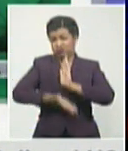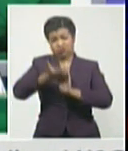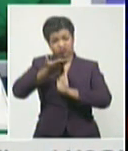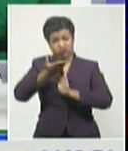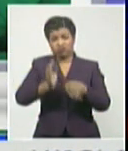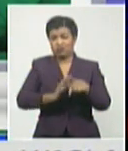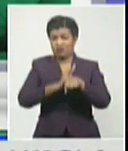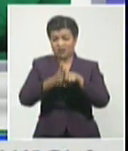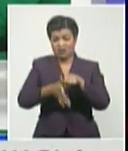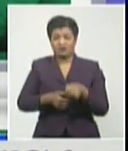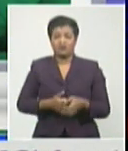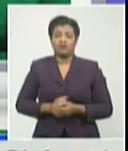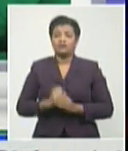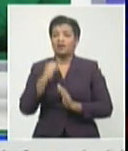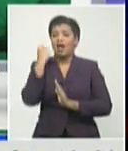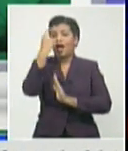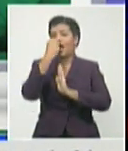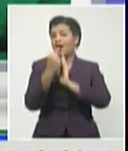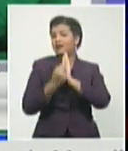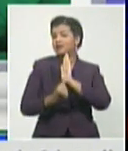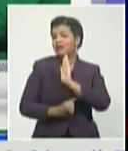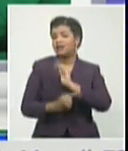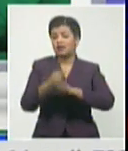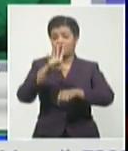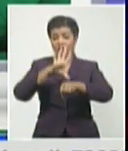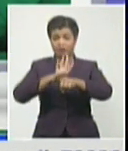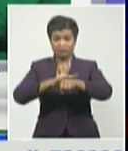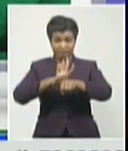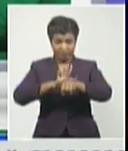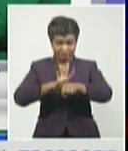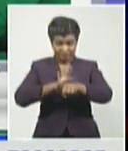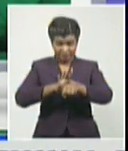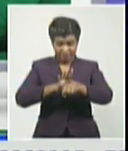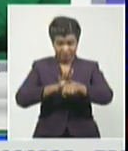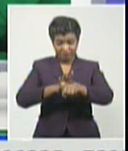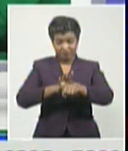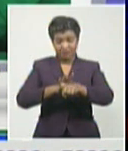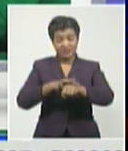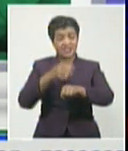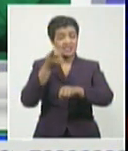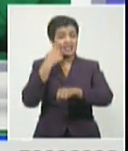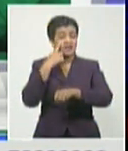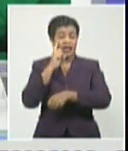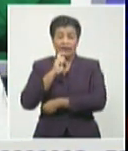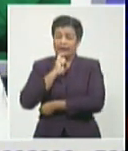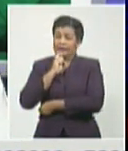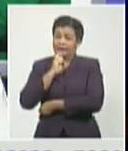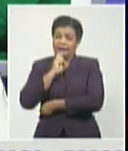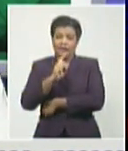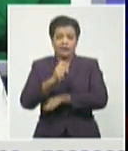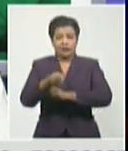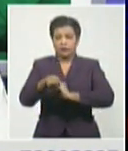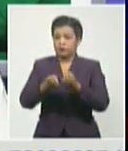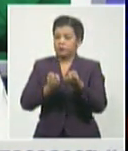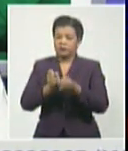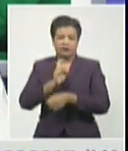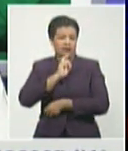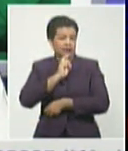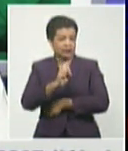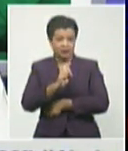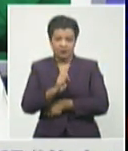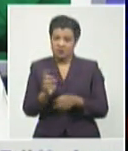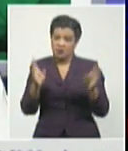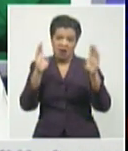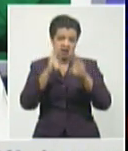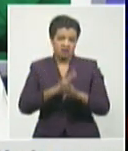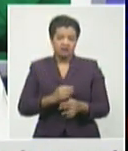y las características de la enfermedad hacen que se haya hecho muy difícil el control de la misma todo